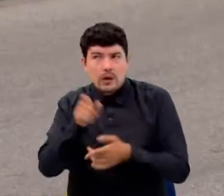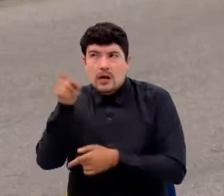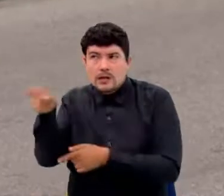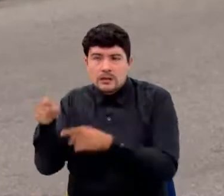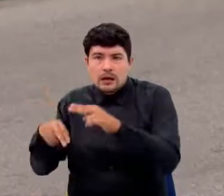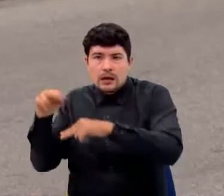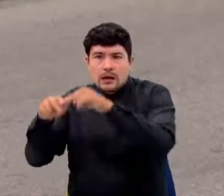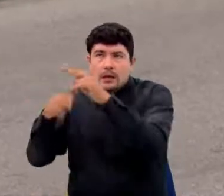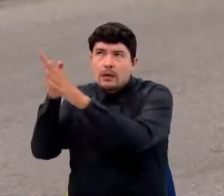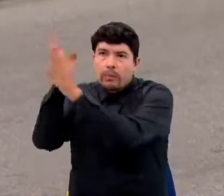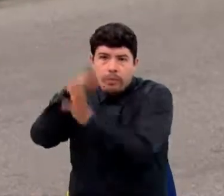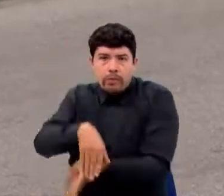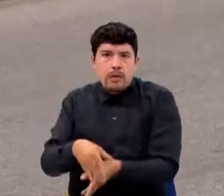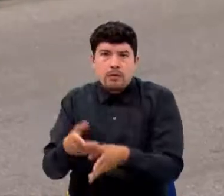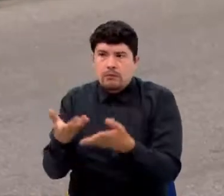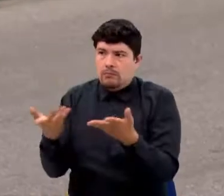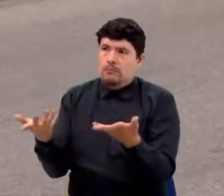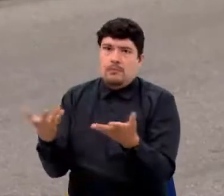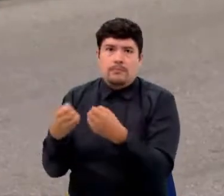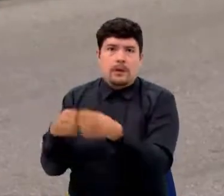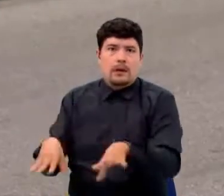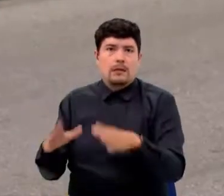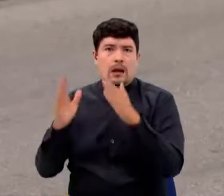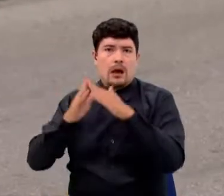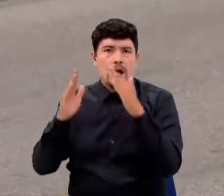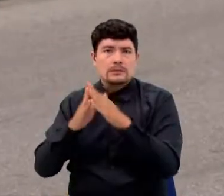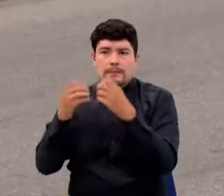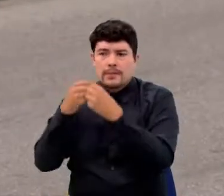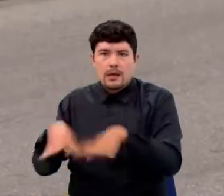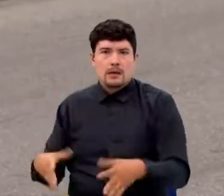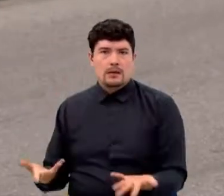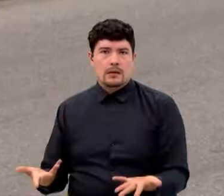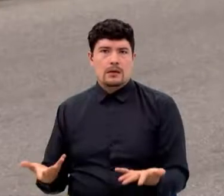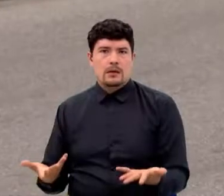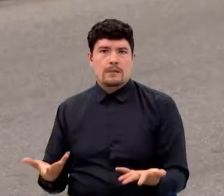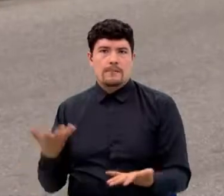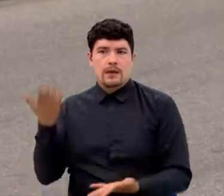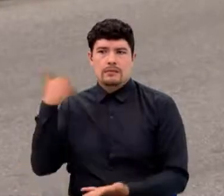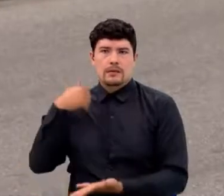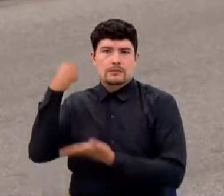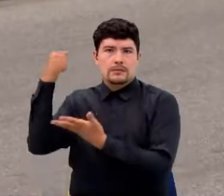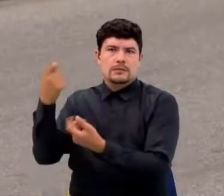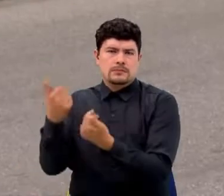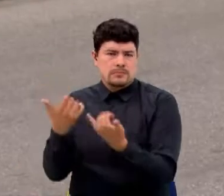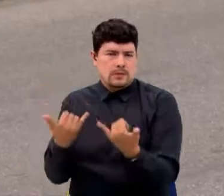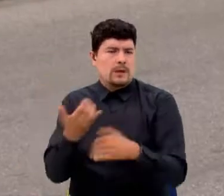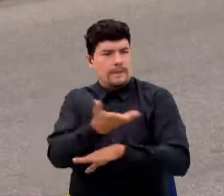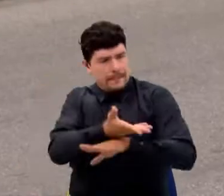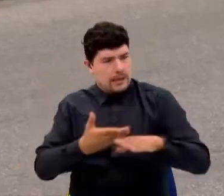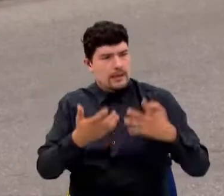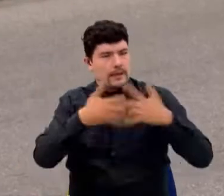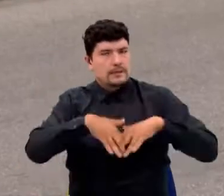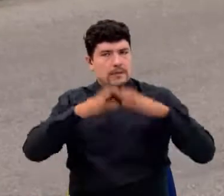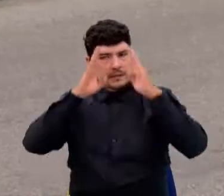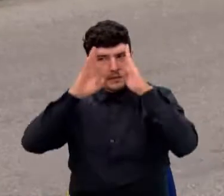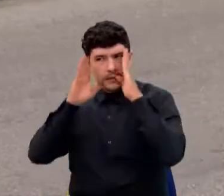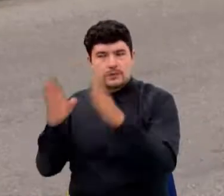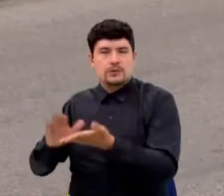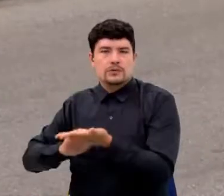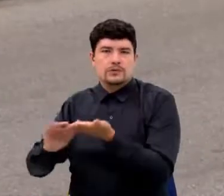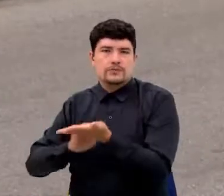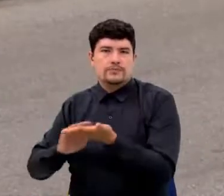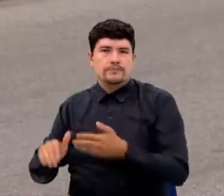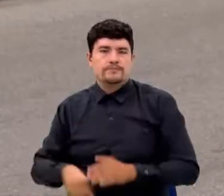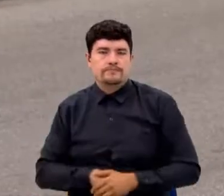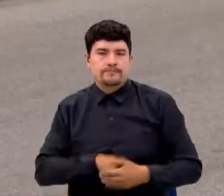hasta incluso en la calle y sin casa. Diana y Sergio, más adelante vuelvo con más información. Hay otra presunta estafa,